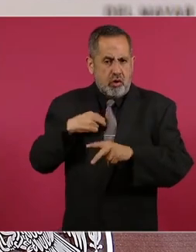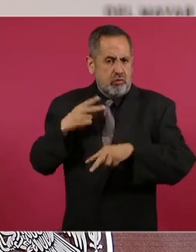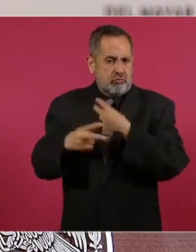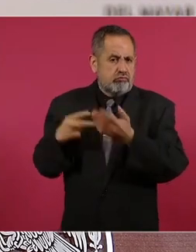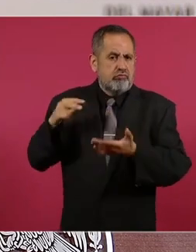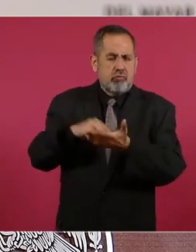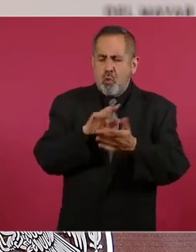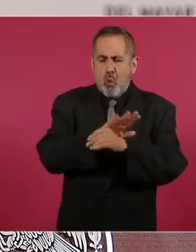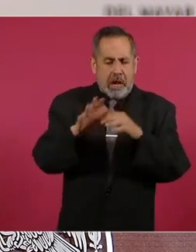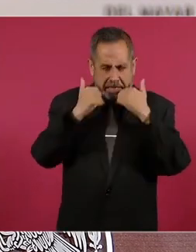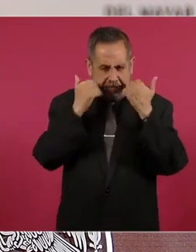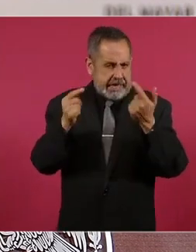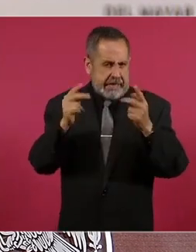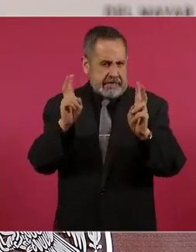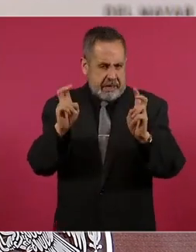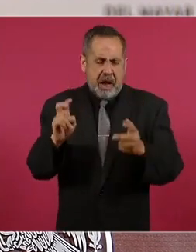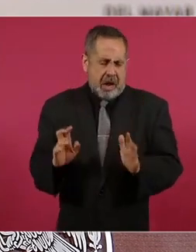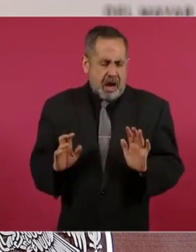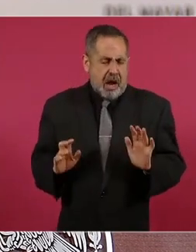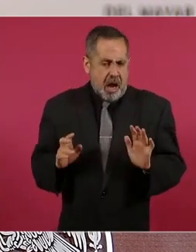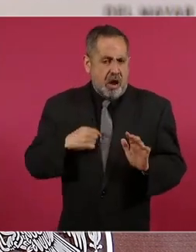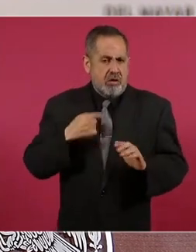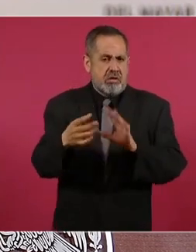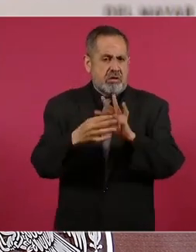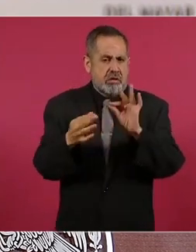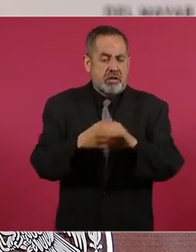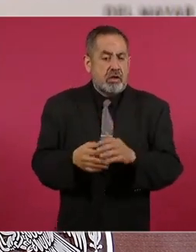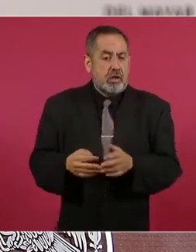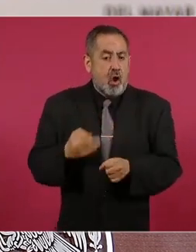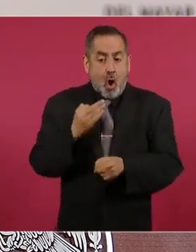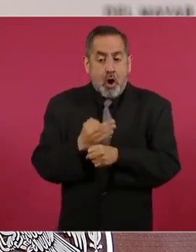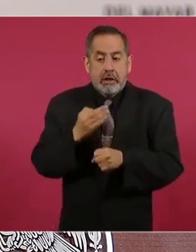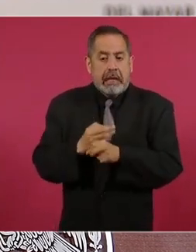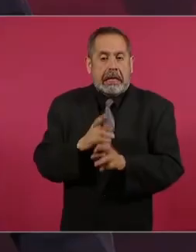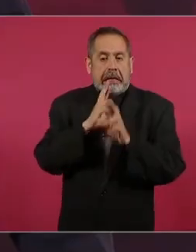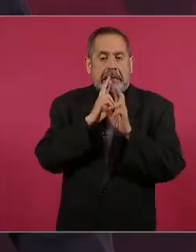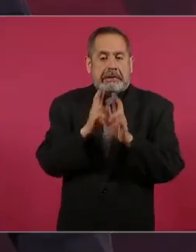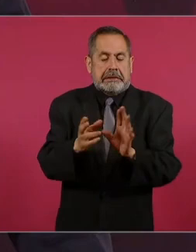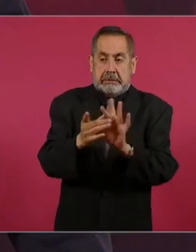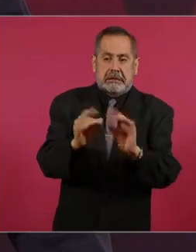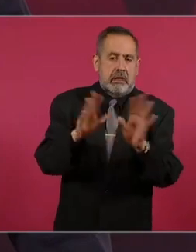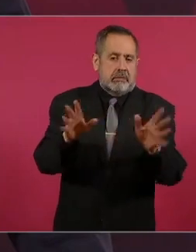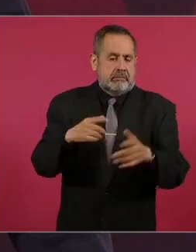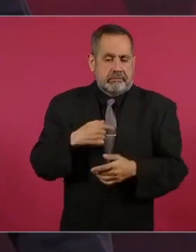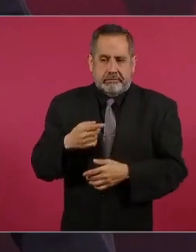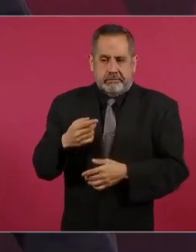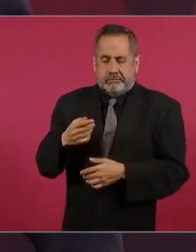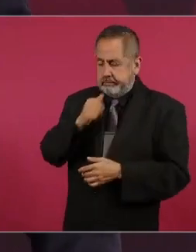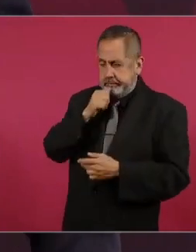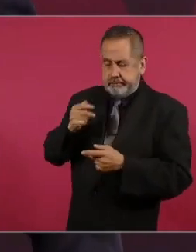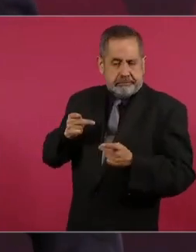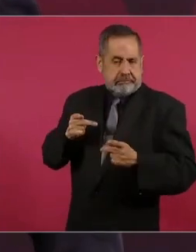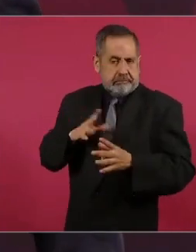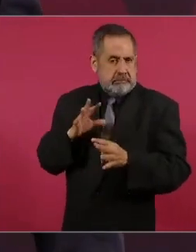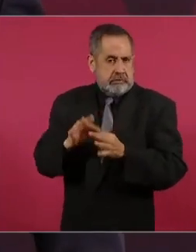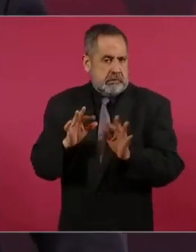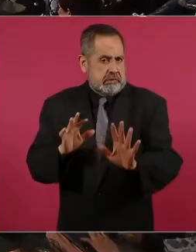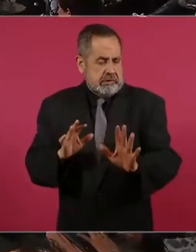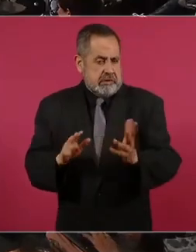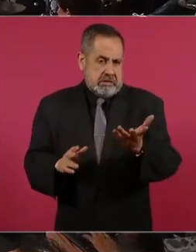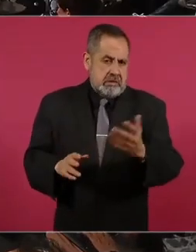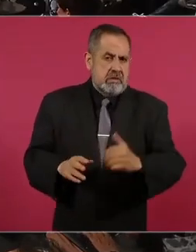del caso que fuera, ¿no? No podría yo referirme a eso estrictamente.